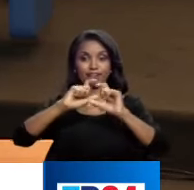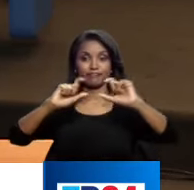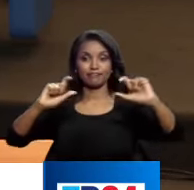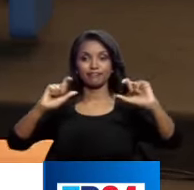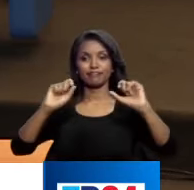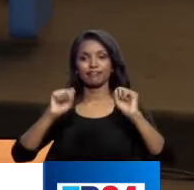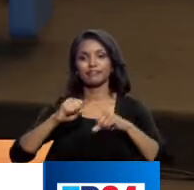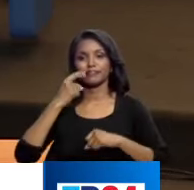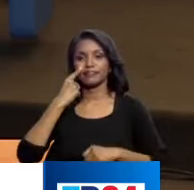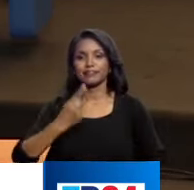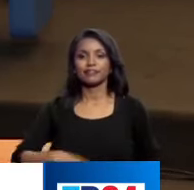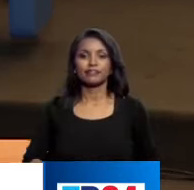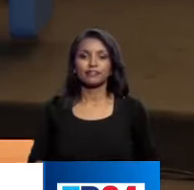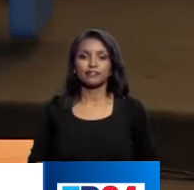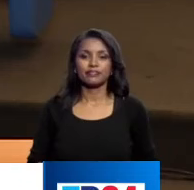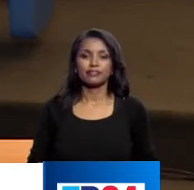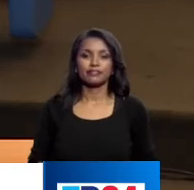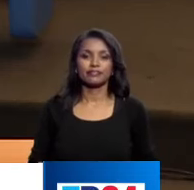azar.